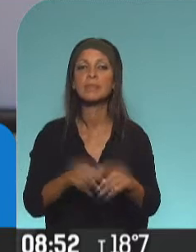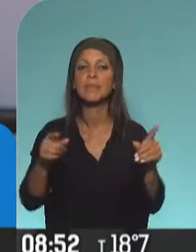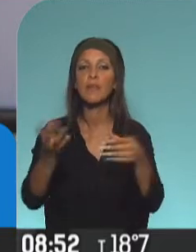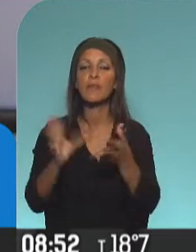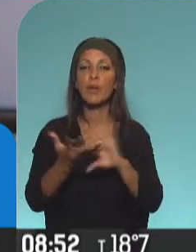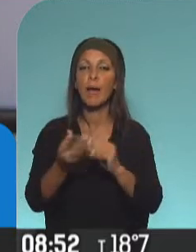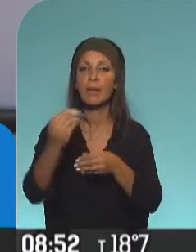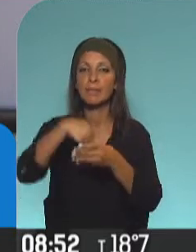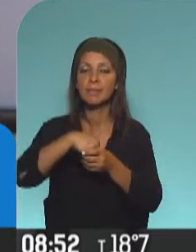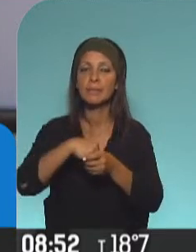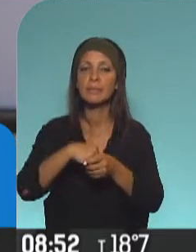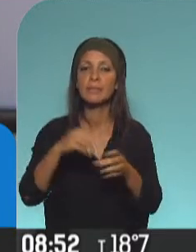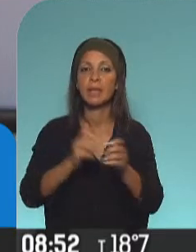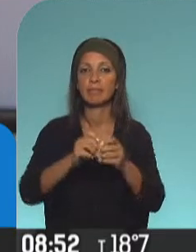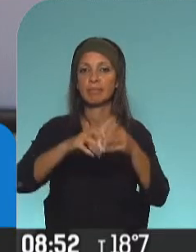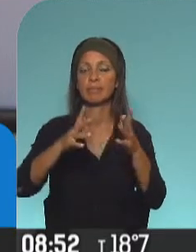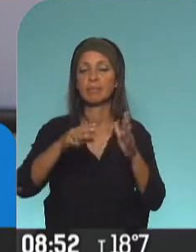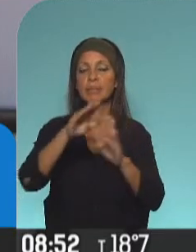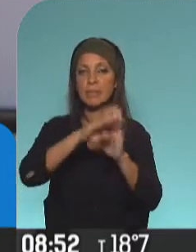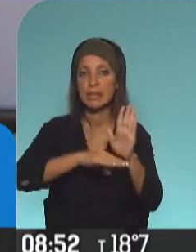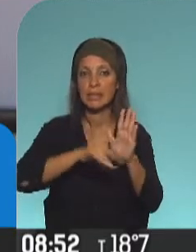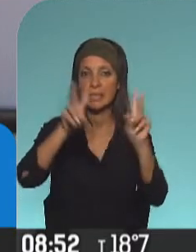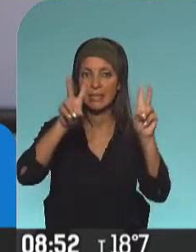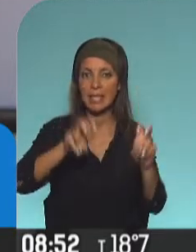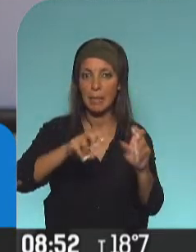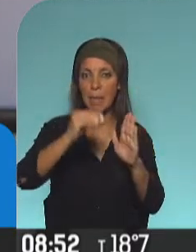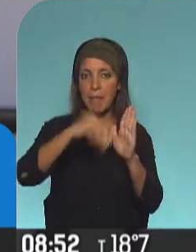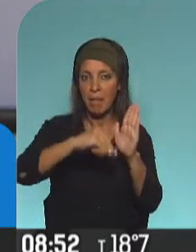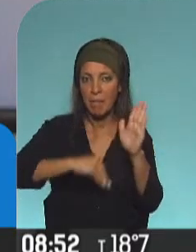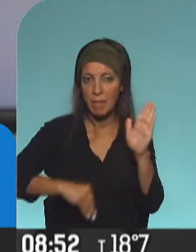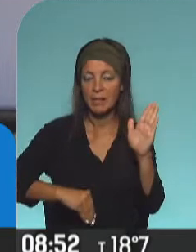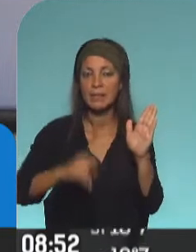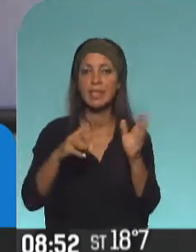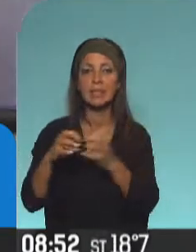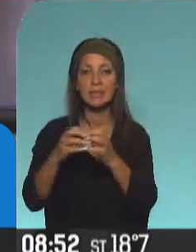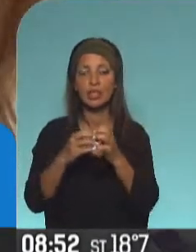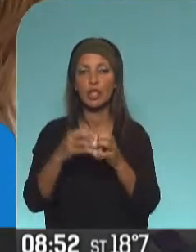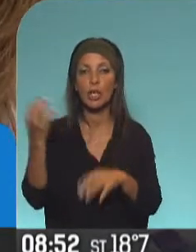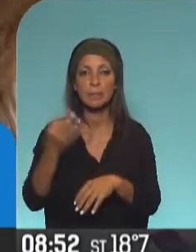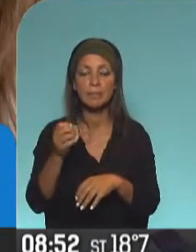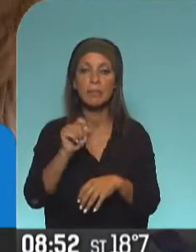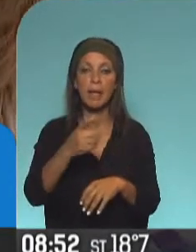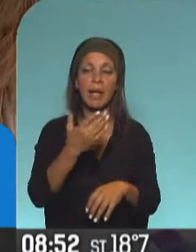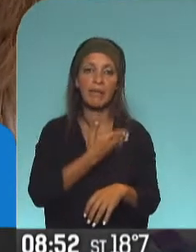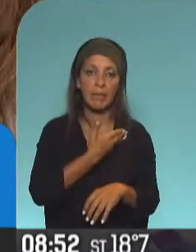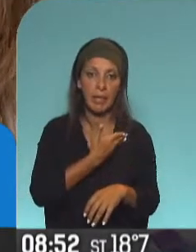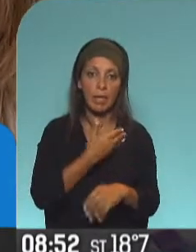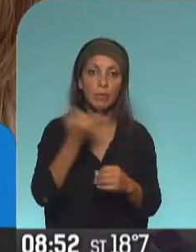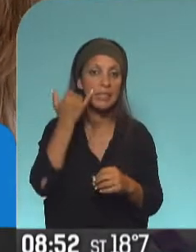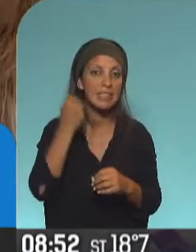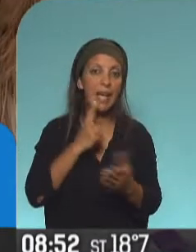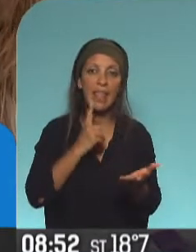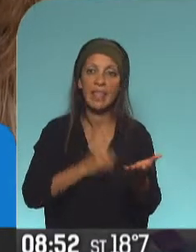la ampliación del temario de las extraordinarias para el mes de febrero, porque ya tiene dictamen